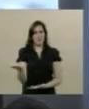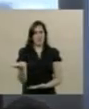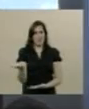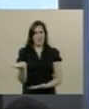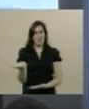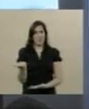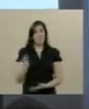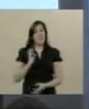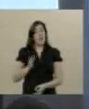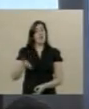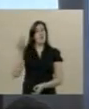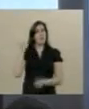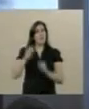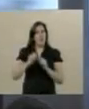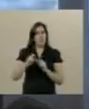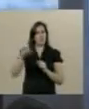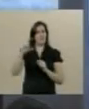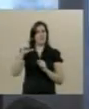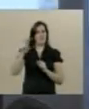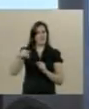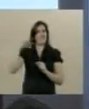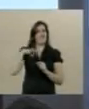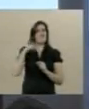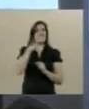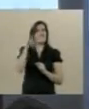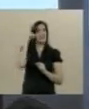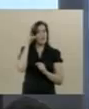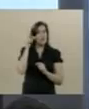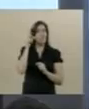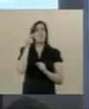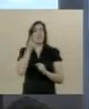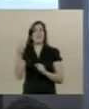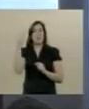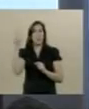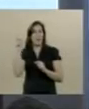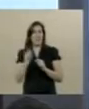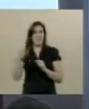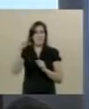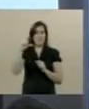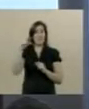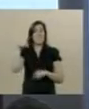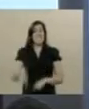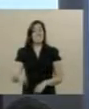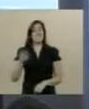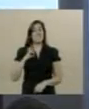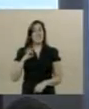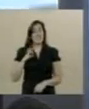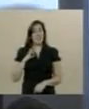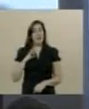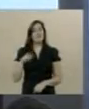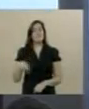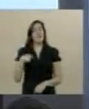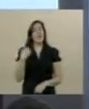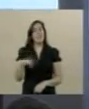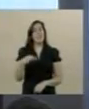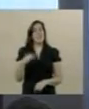incrementamos de 180 a 220 el 26 de julio. Este año deberíamos